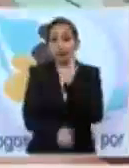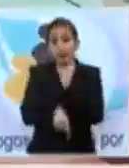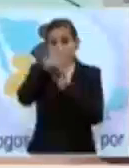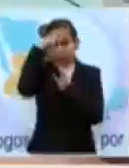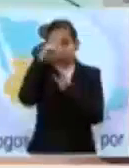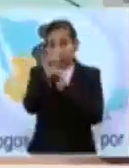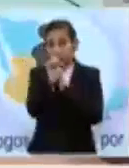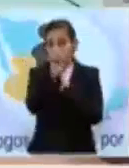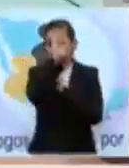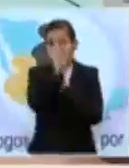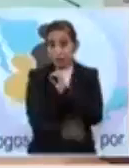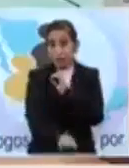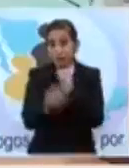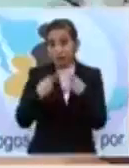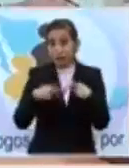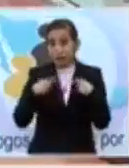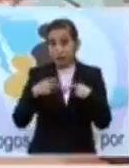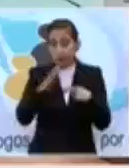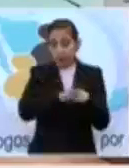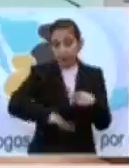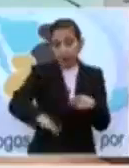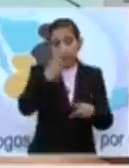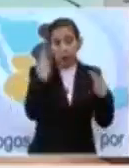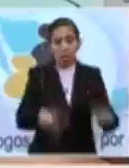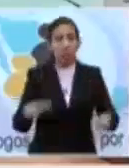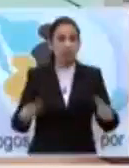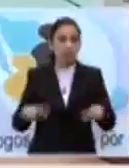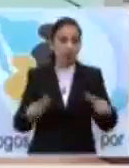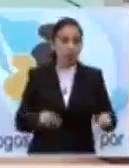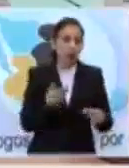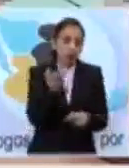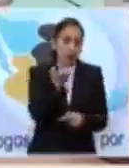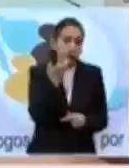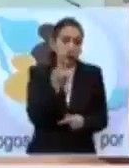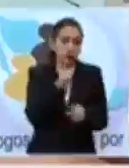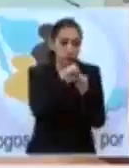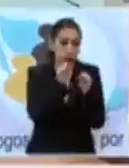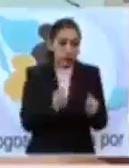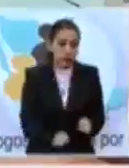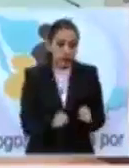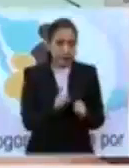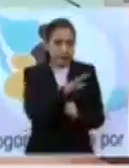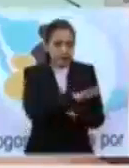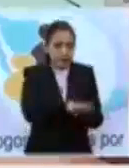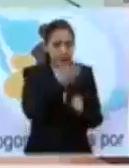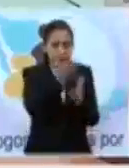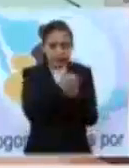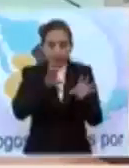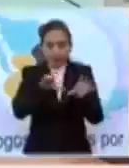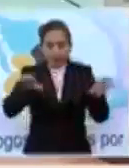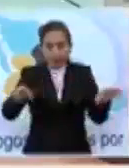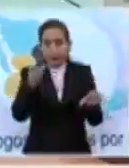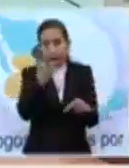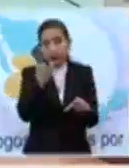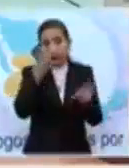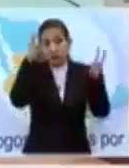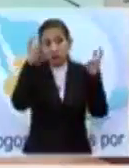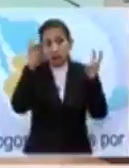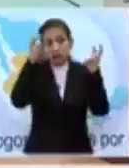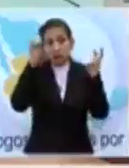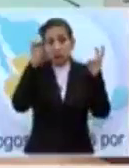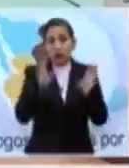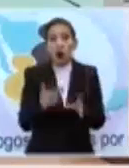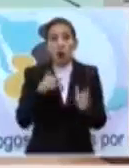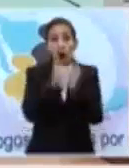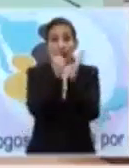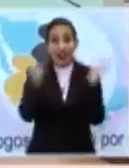del 60% de la población está en el sector informal y tenemos, por lo tanto, este sistema dual fragmentado. Me parece que este es un tema que, como